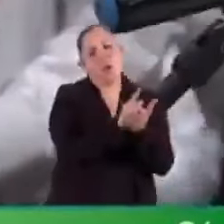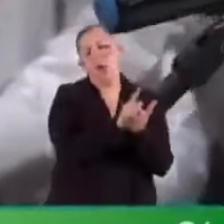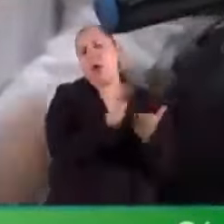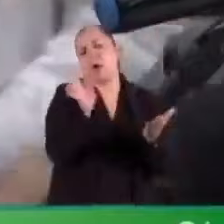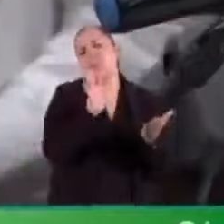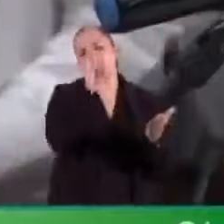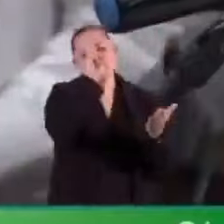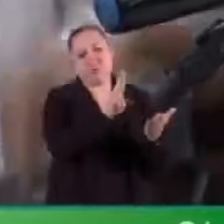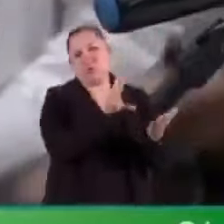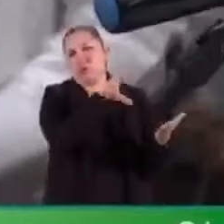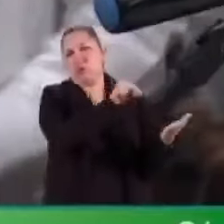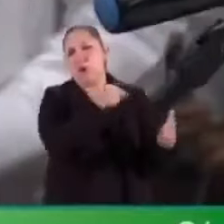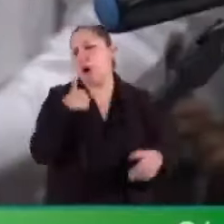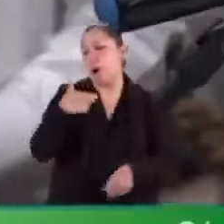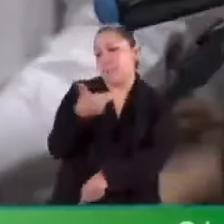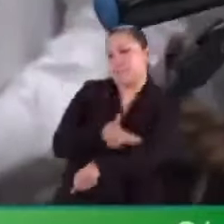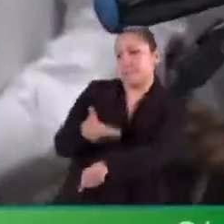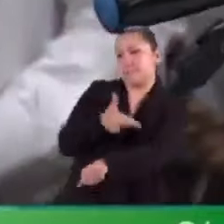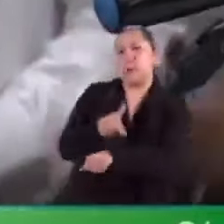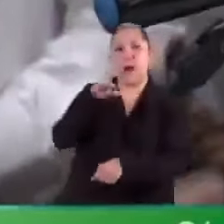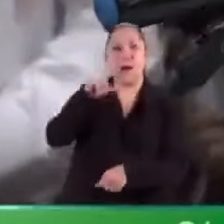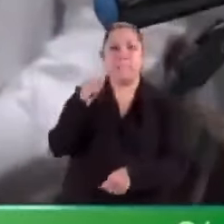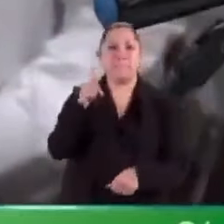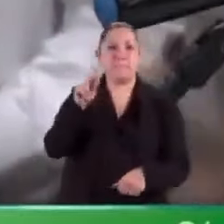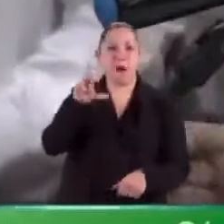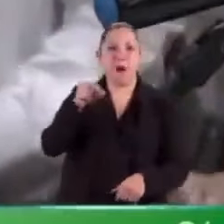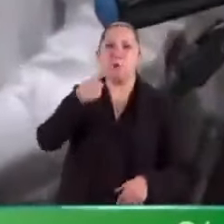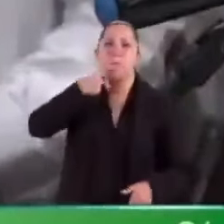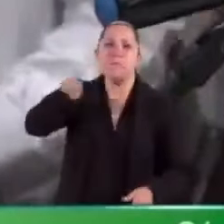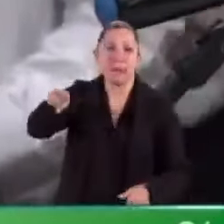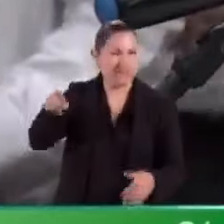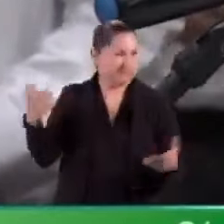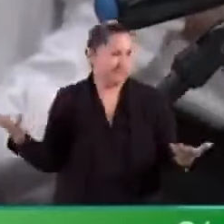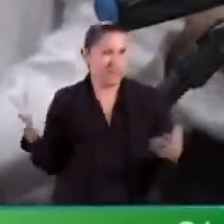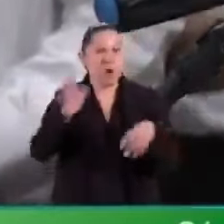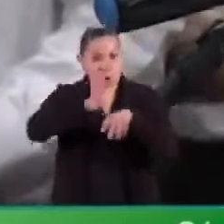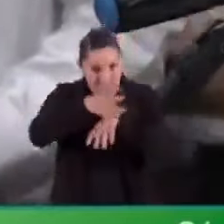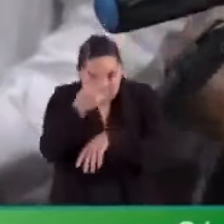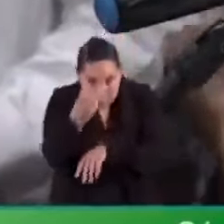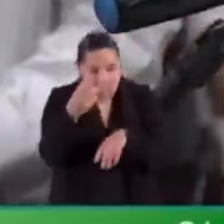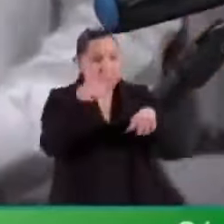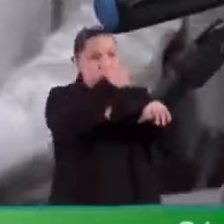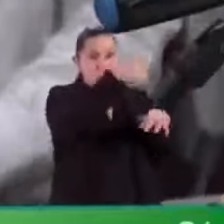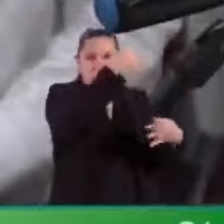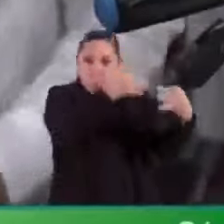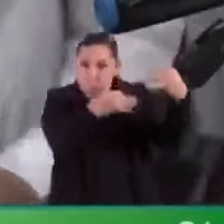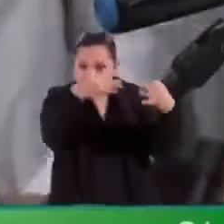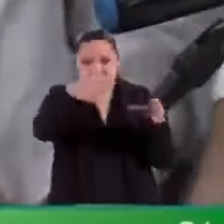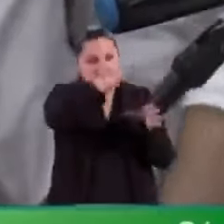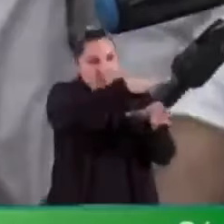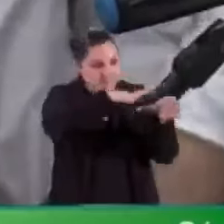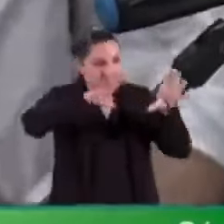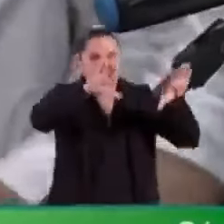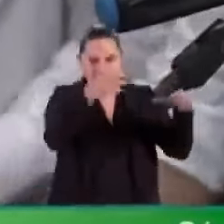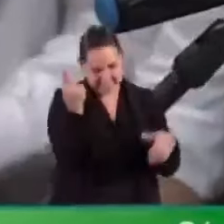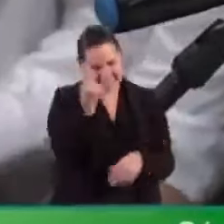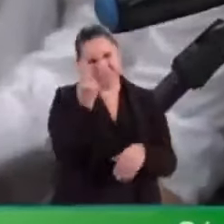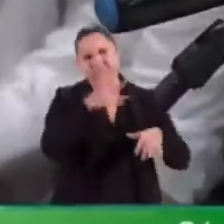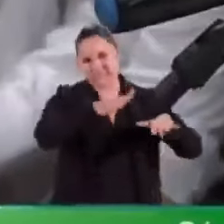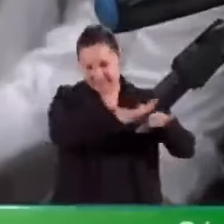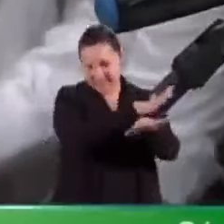eso tenemos que reformar el Poder Judicial. Porque ahora viene un punto